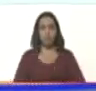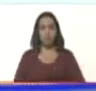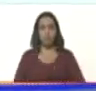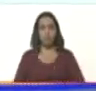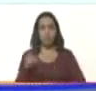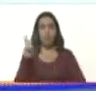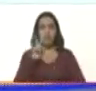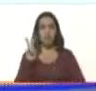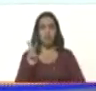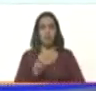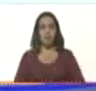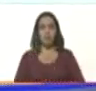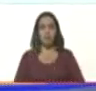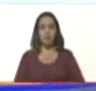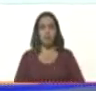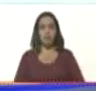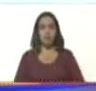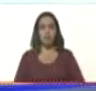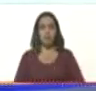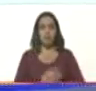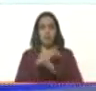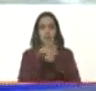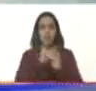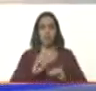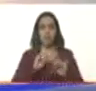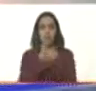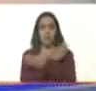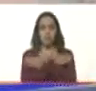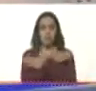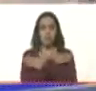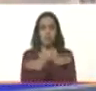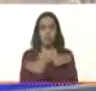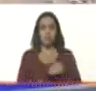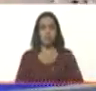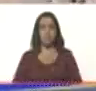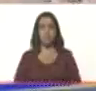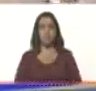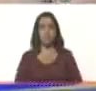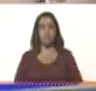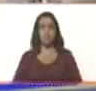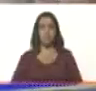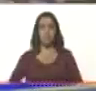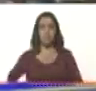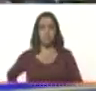Venezuela. Felicidades, felicidades.